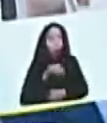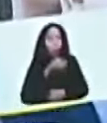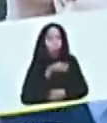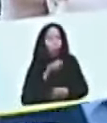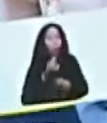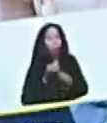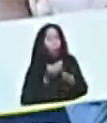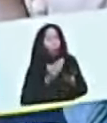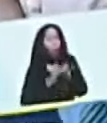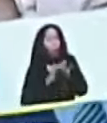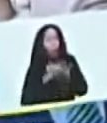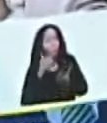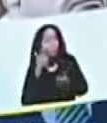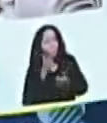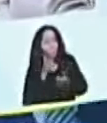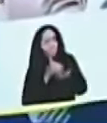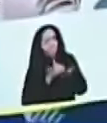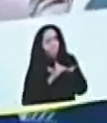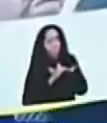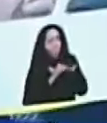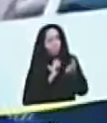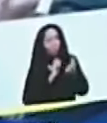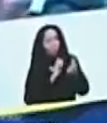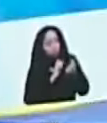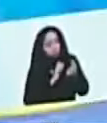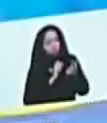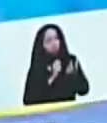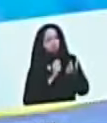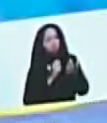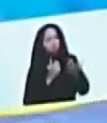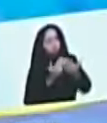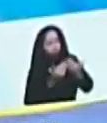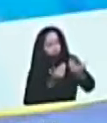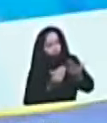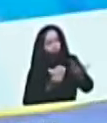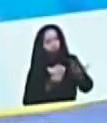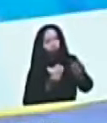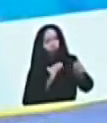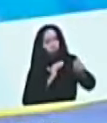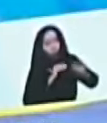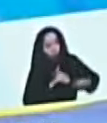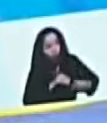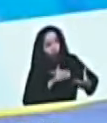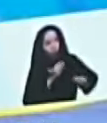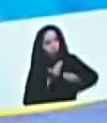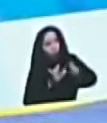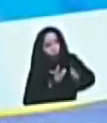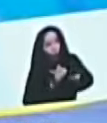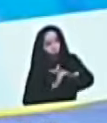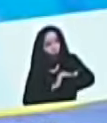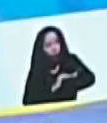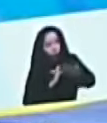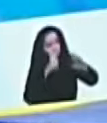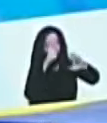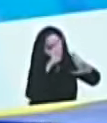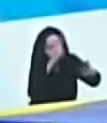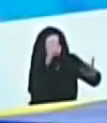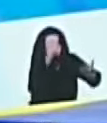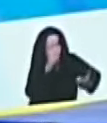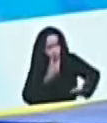siempre se ha buscado el camino del diálogo, el entendimiento, para el acuerdo, para el respeto mutuo,